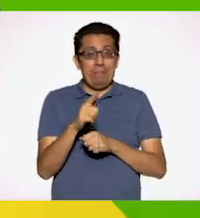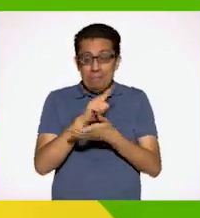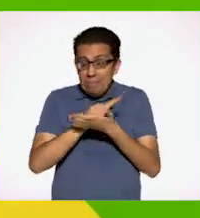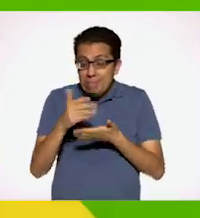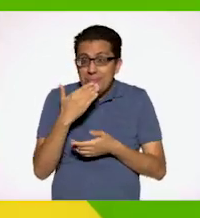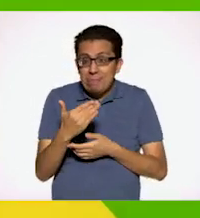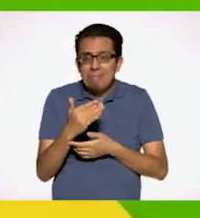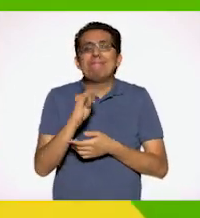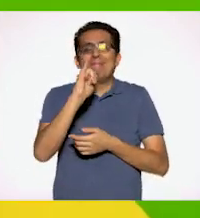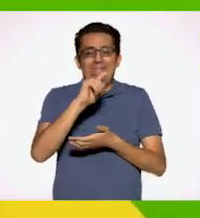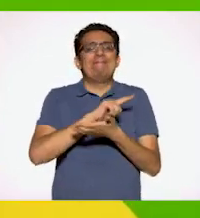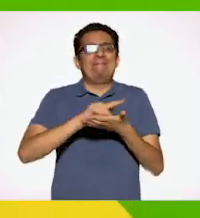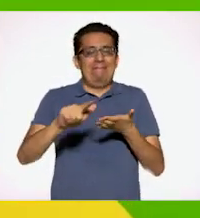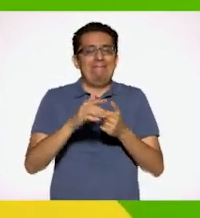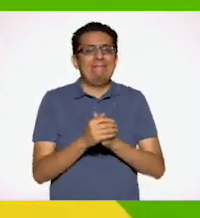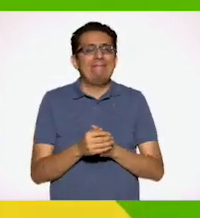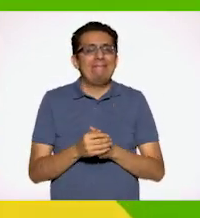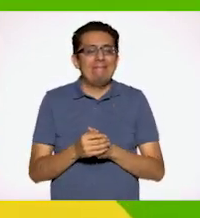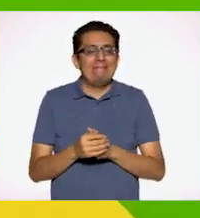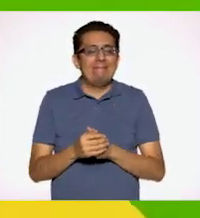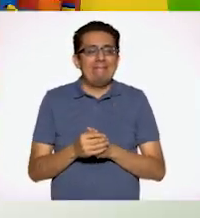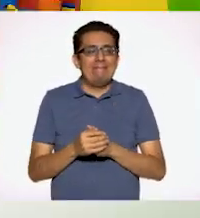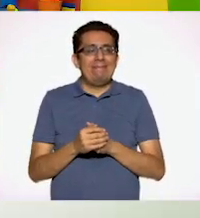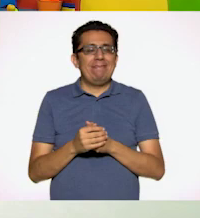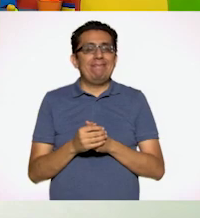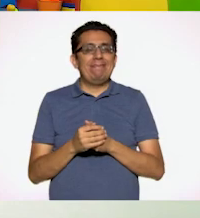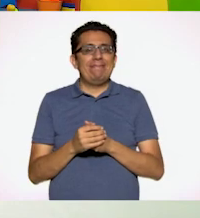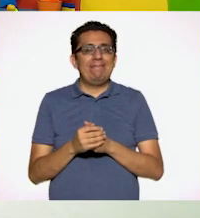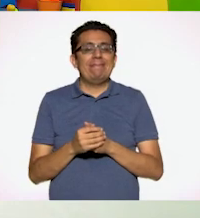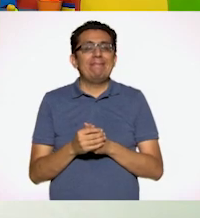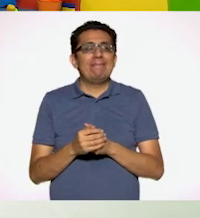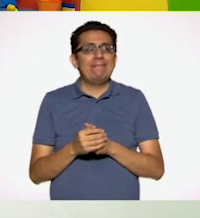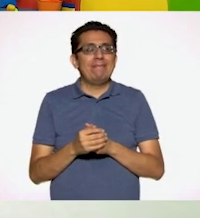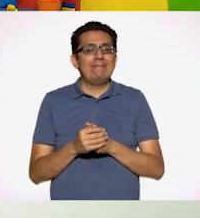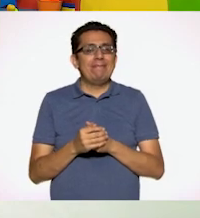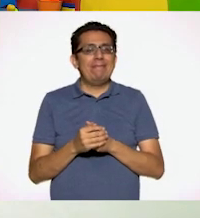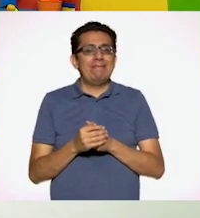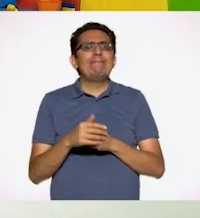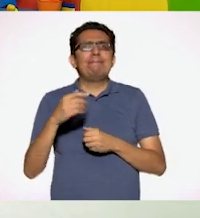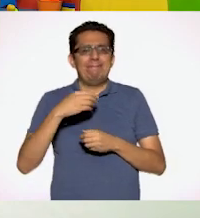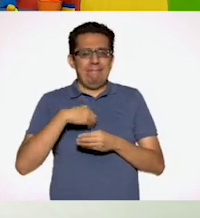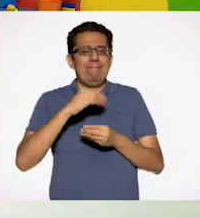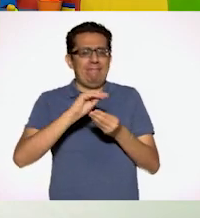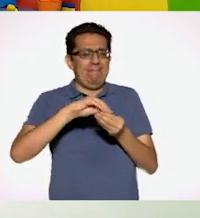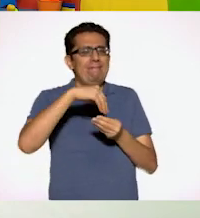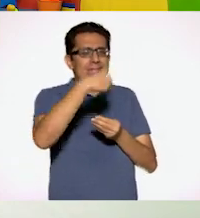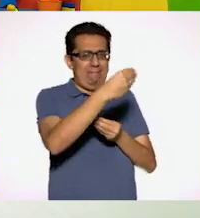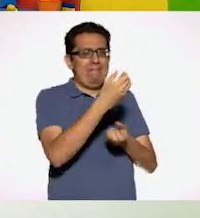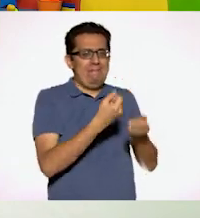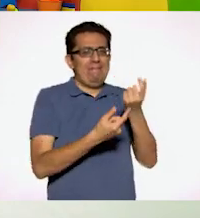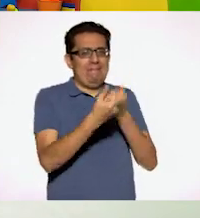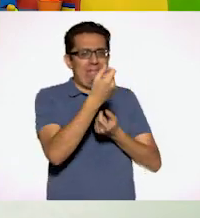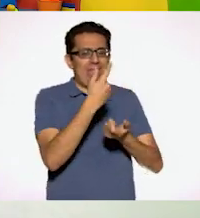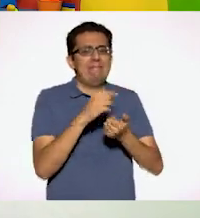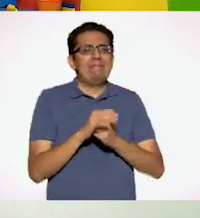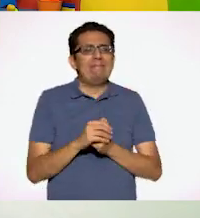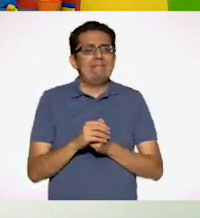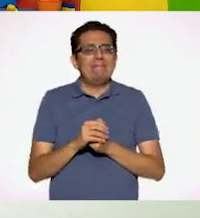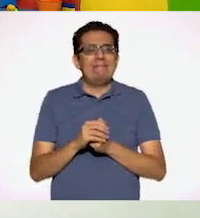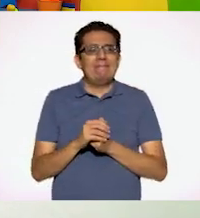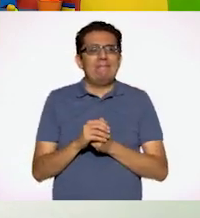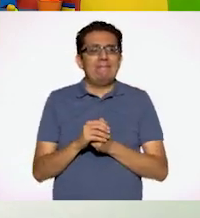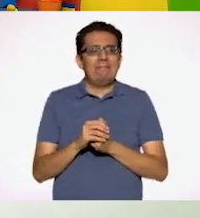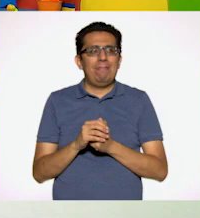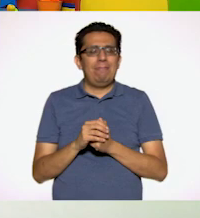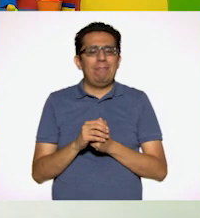limpios. Te voy a dar unas pelotas pequeñas. Uy. También pueden